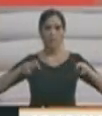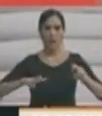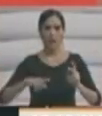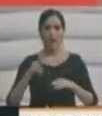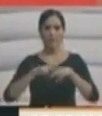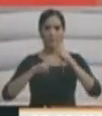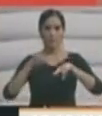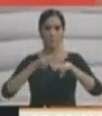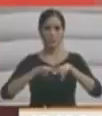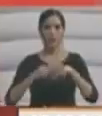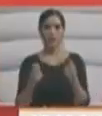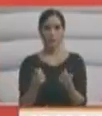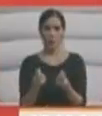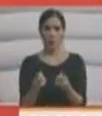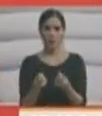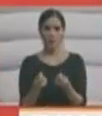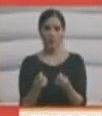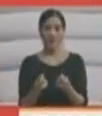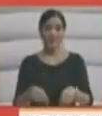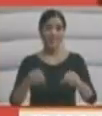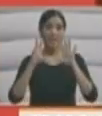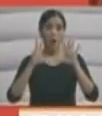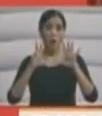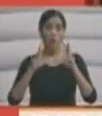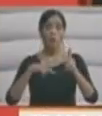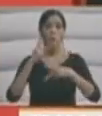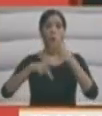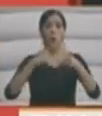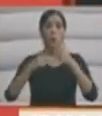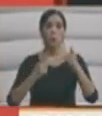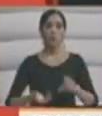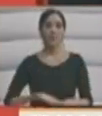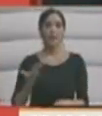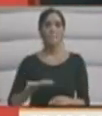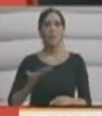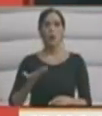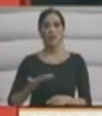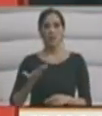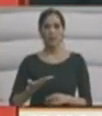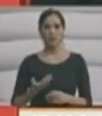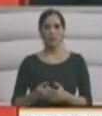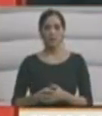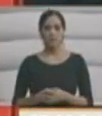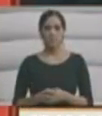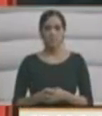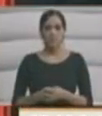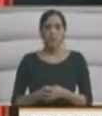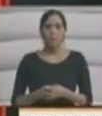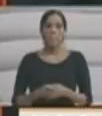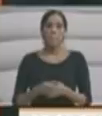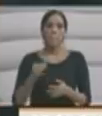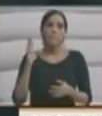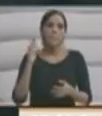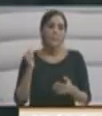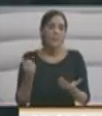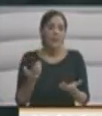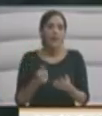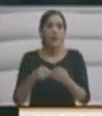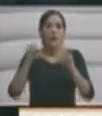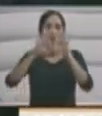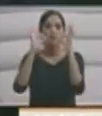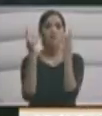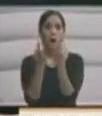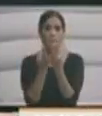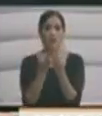costos de 8 productos fundamentales para la familia